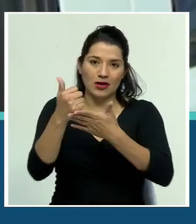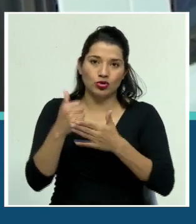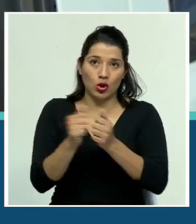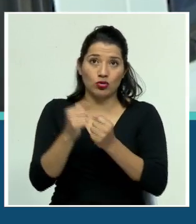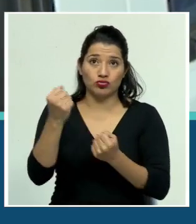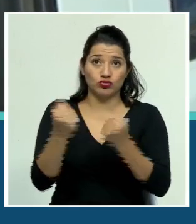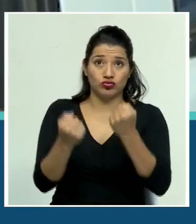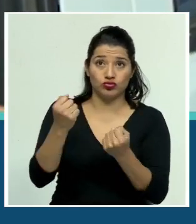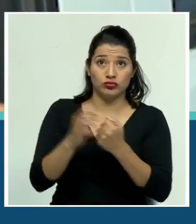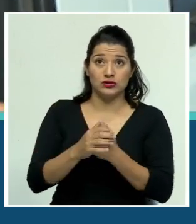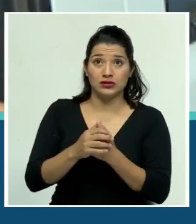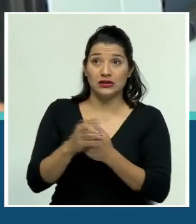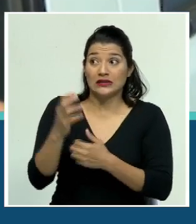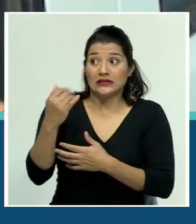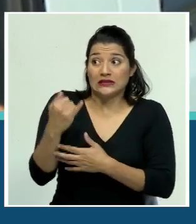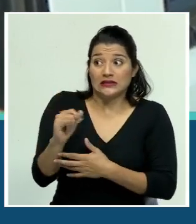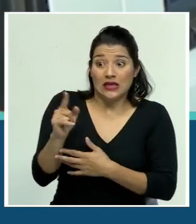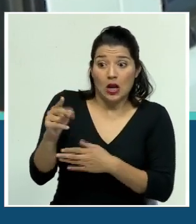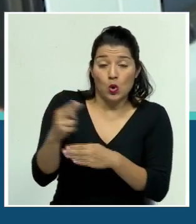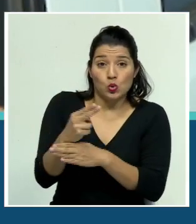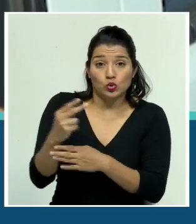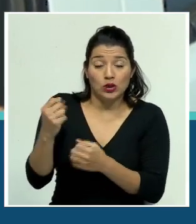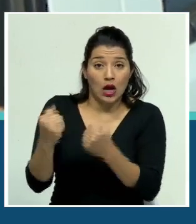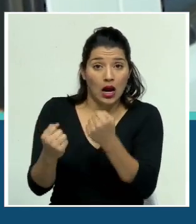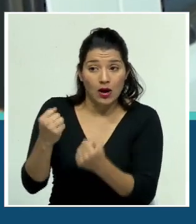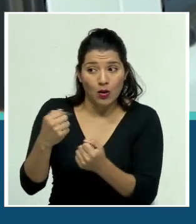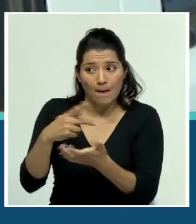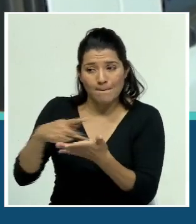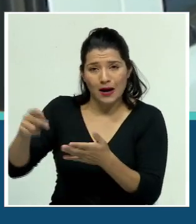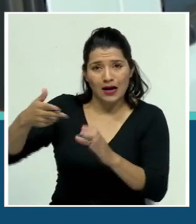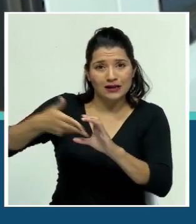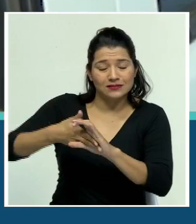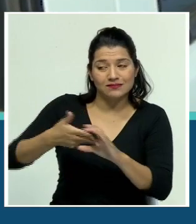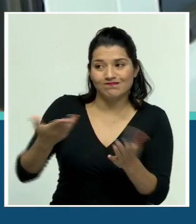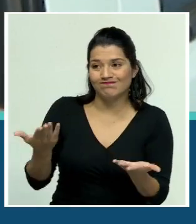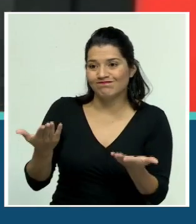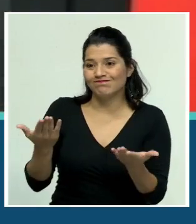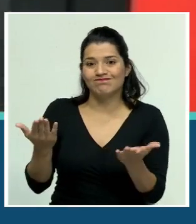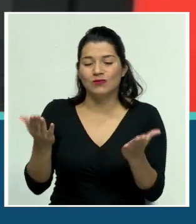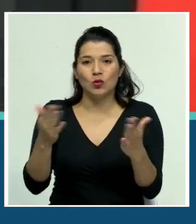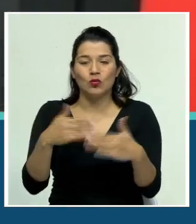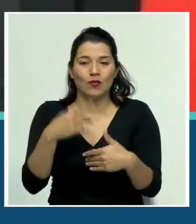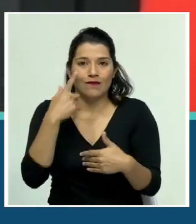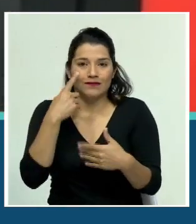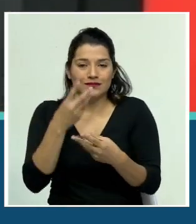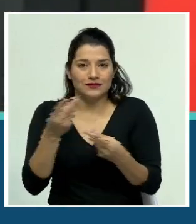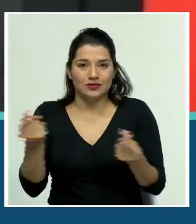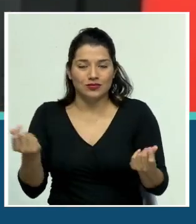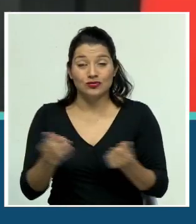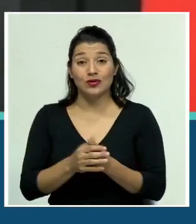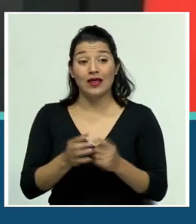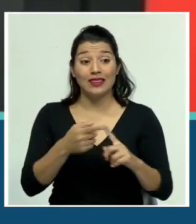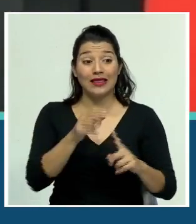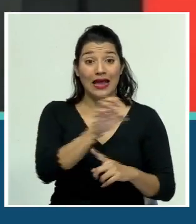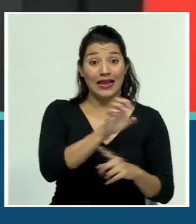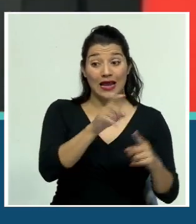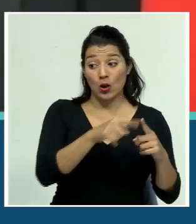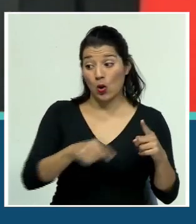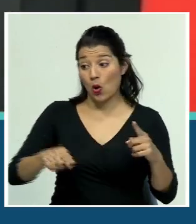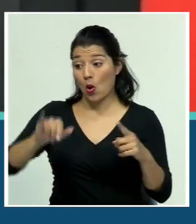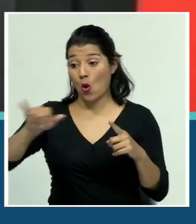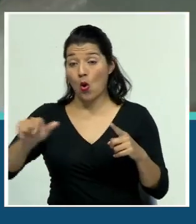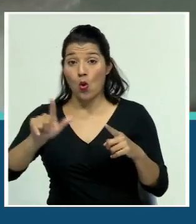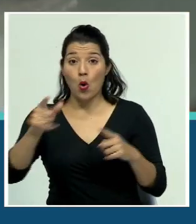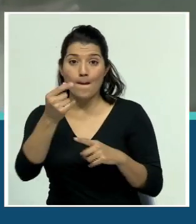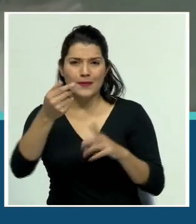la gasolina. Entonces no por ningún lado veo el ahorro. Y es que de enero a junio el precio de los combustibles